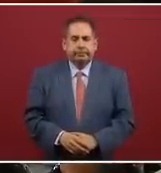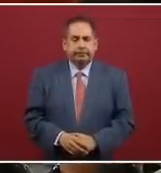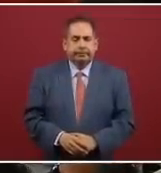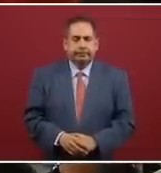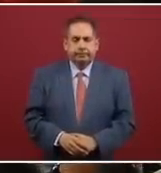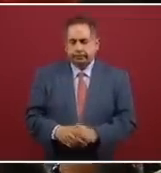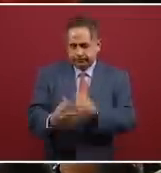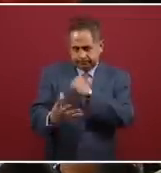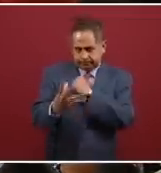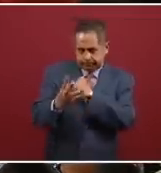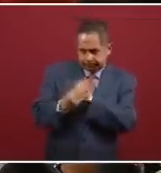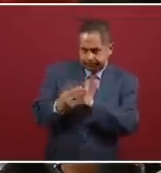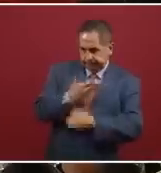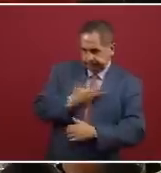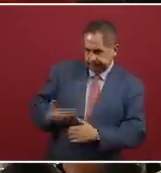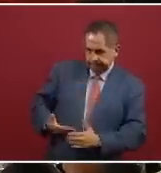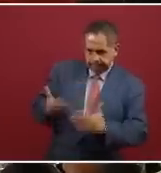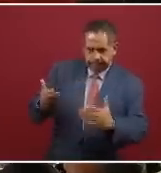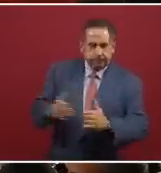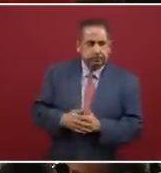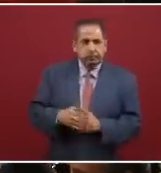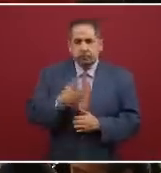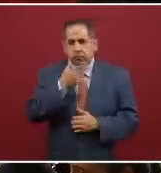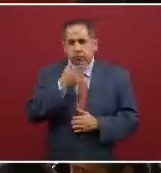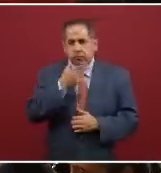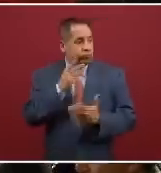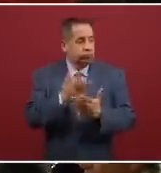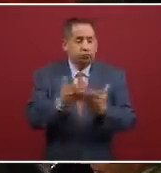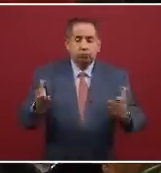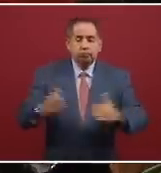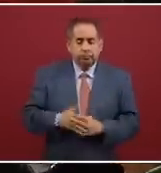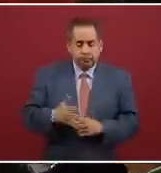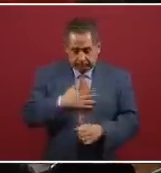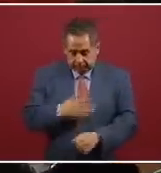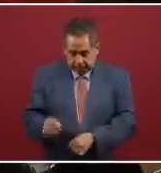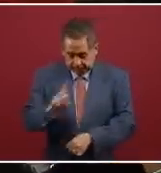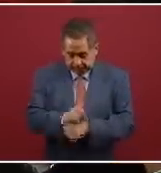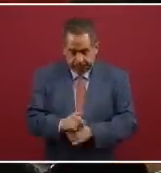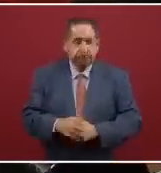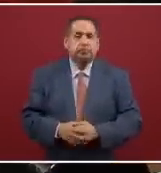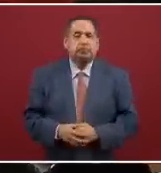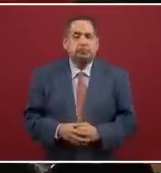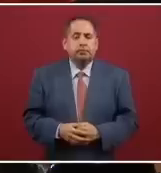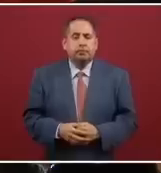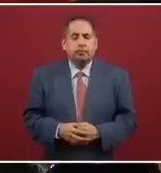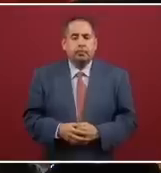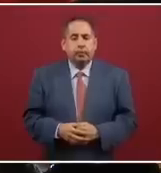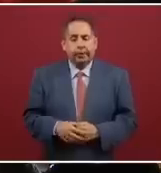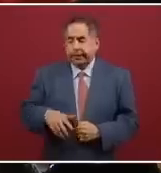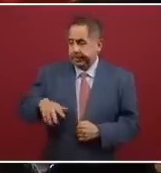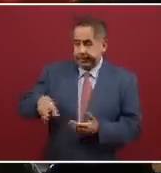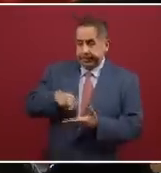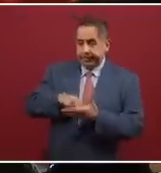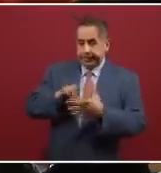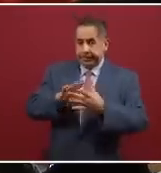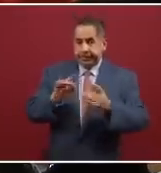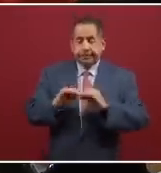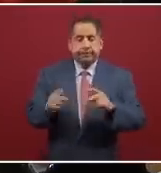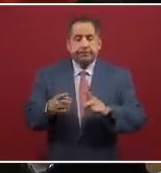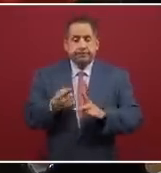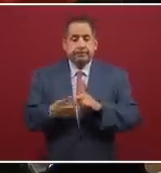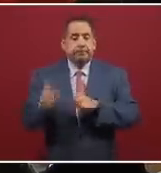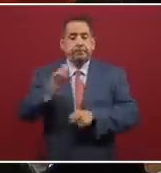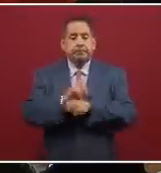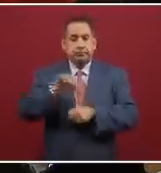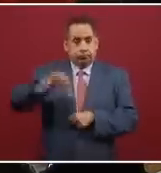con su permiso señor presidente señoras señores buenos días como ya se estableció aquí a partir del día